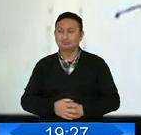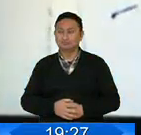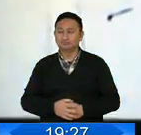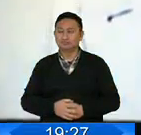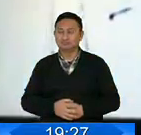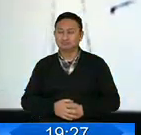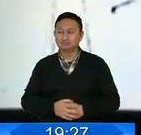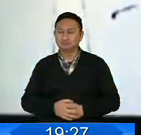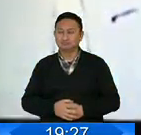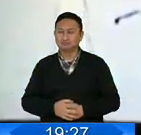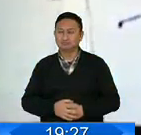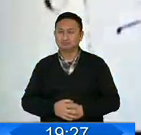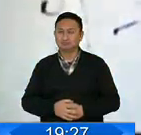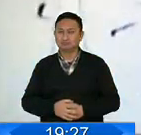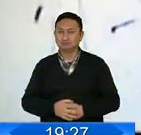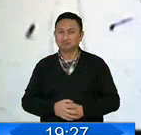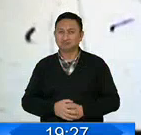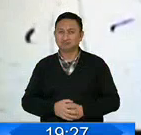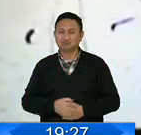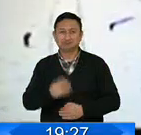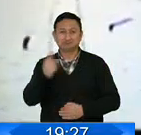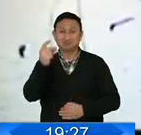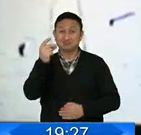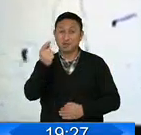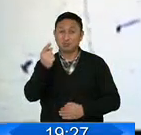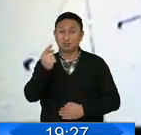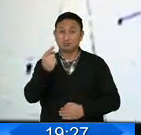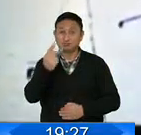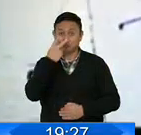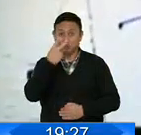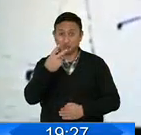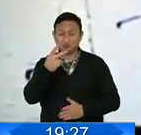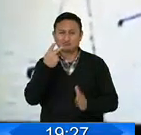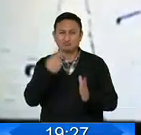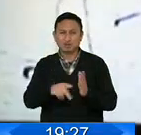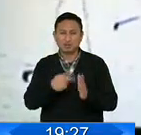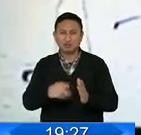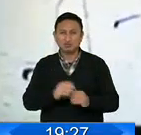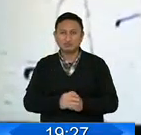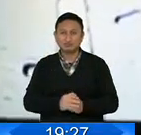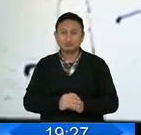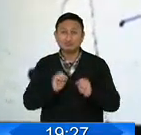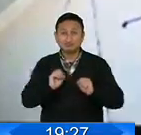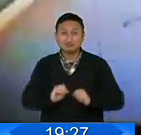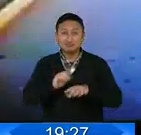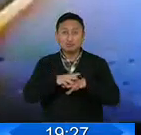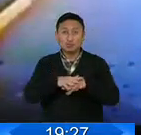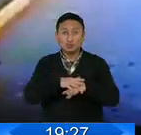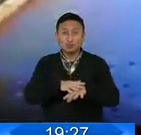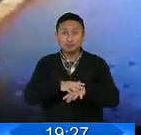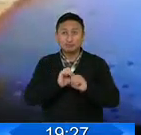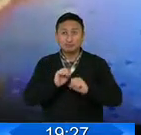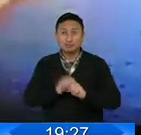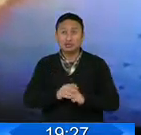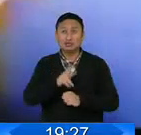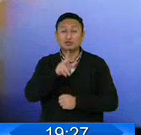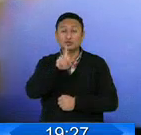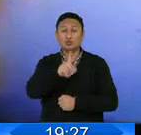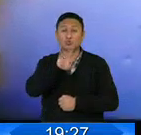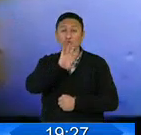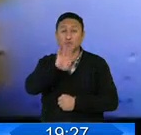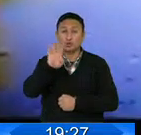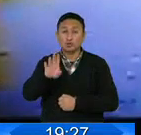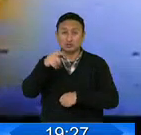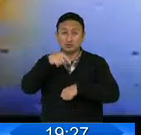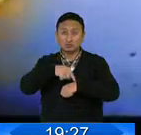El accidente dura escasos segundos. Ahora veamos qué sucede, pero más despacio. 13 horas 44 minutos marca el